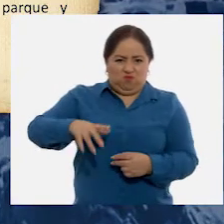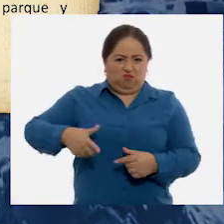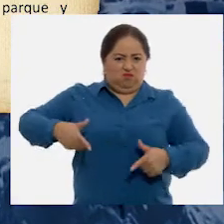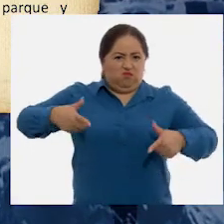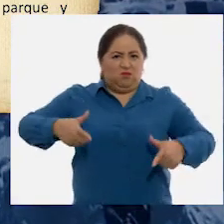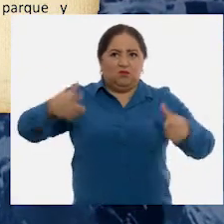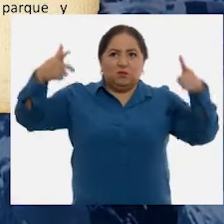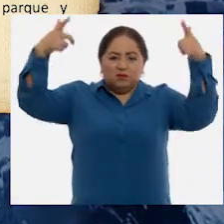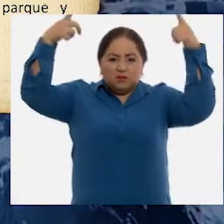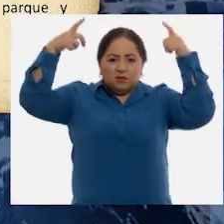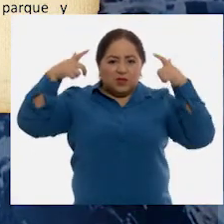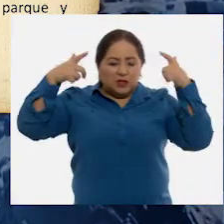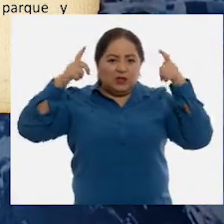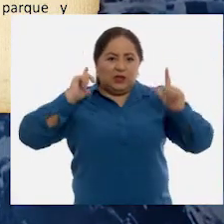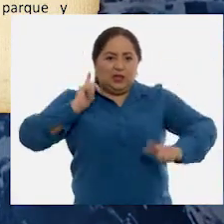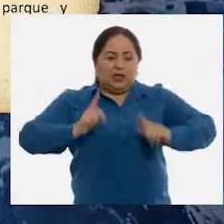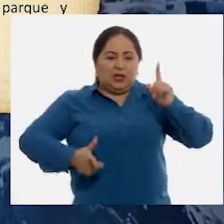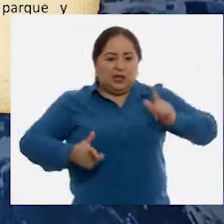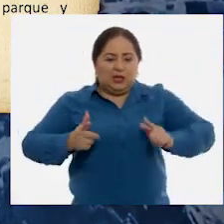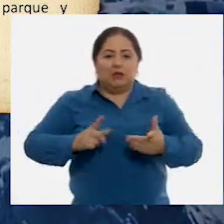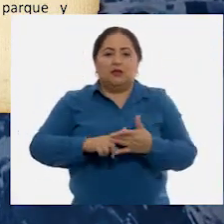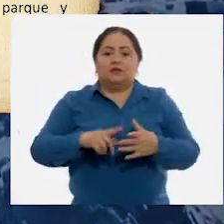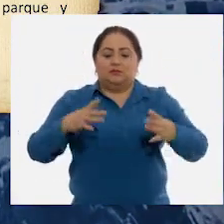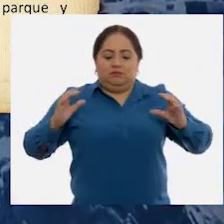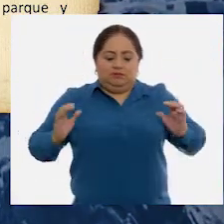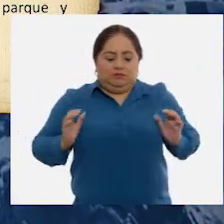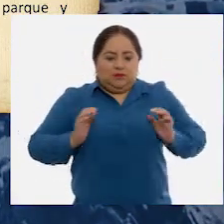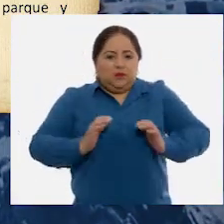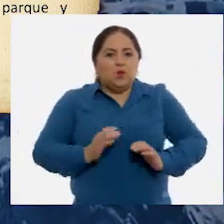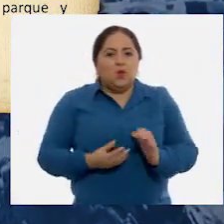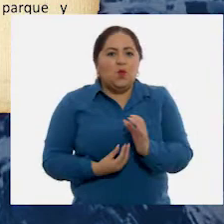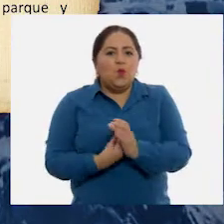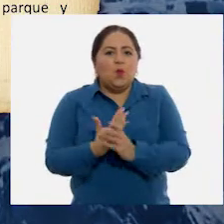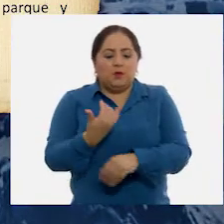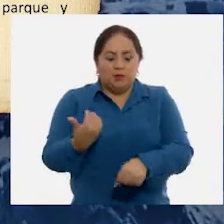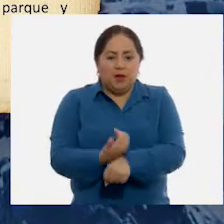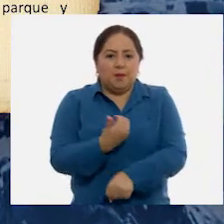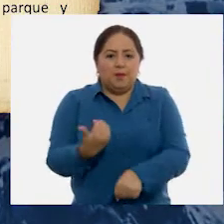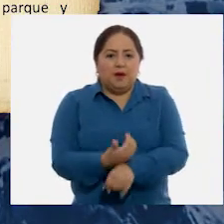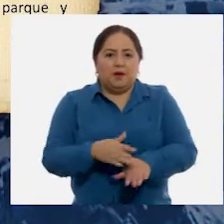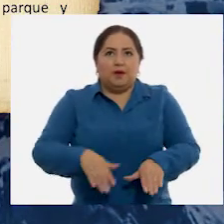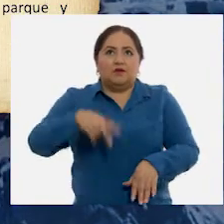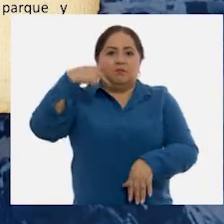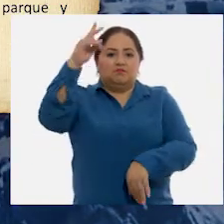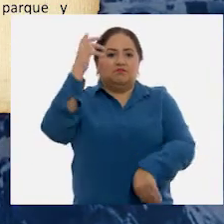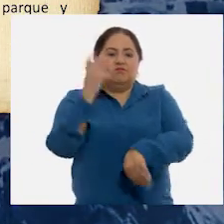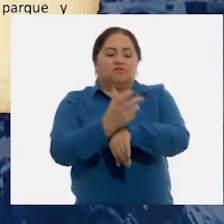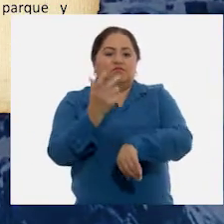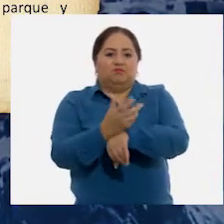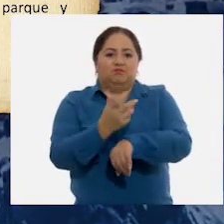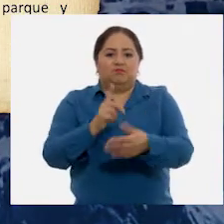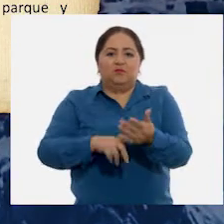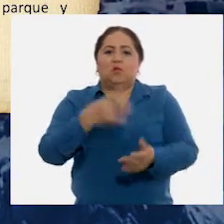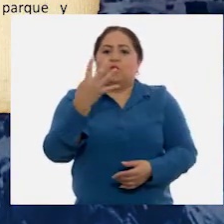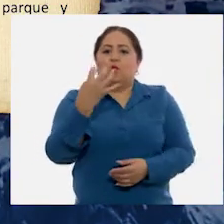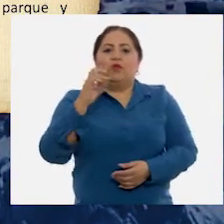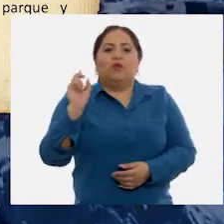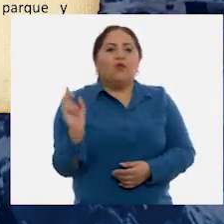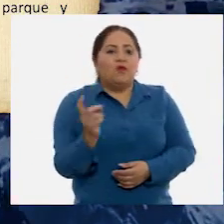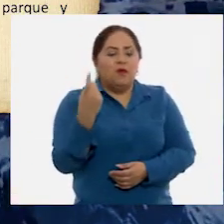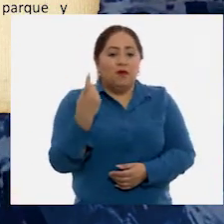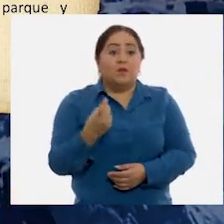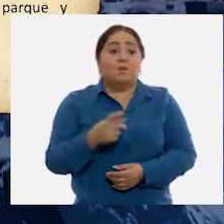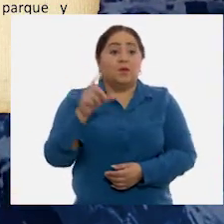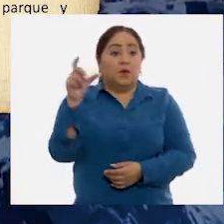de sombrero tejano, traje de caqui nuevecito y calzado de los Estados Unidos de a $4.